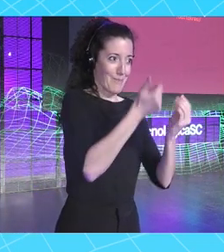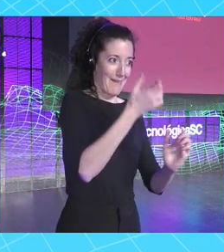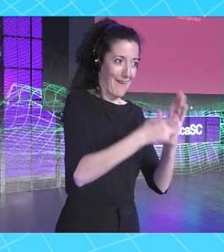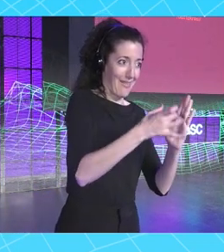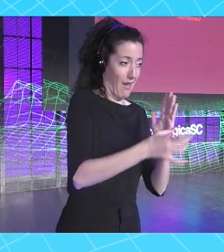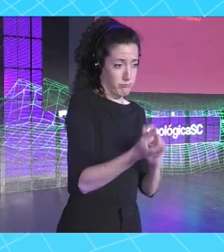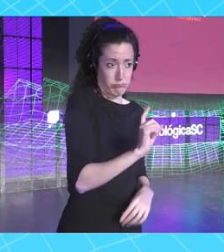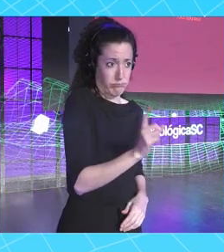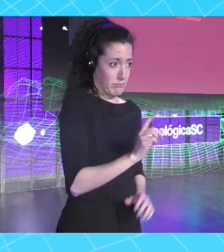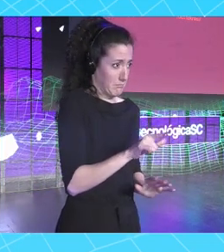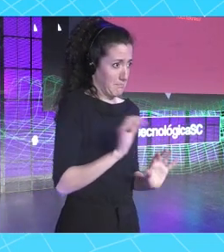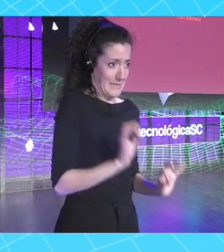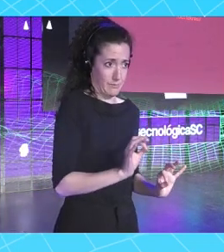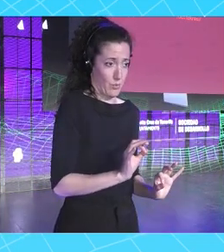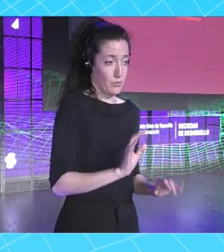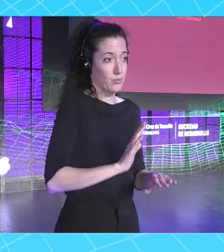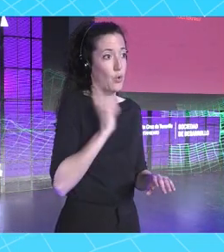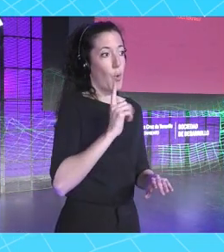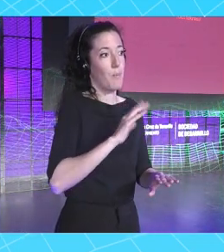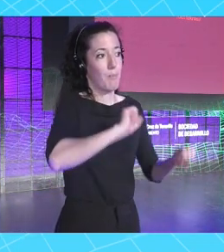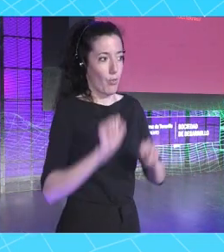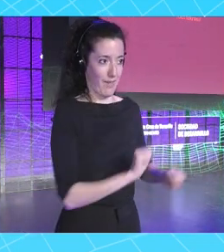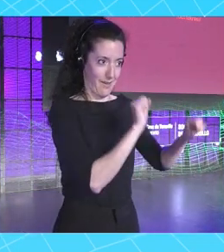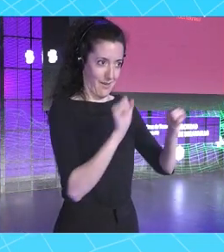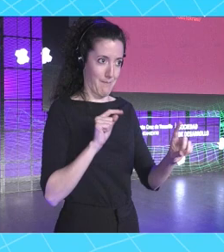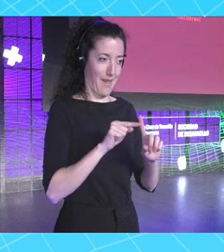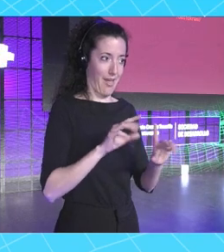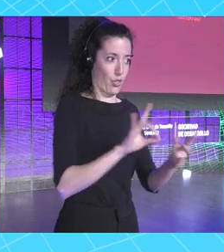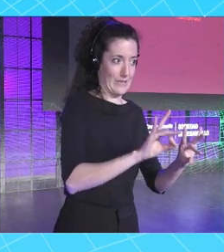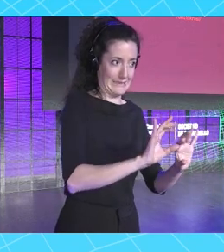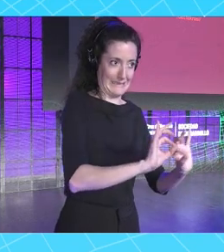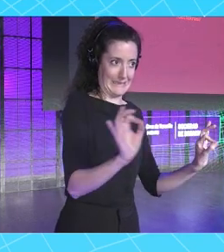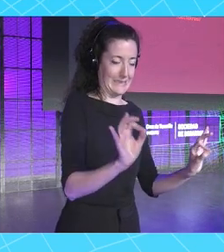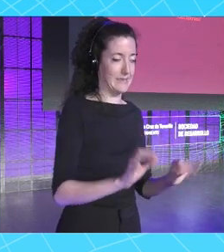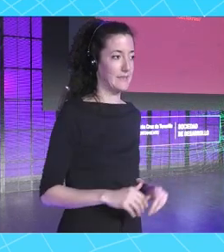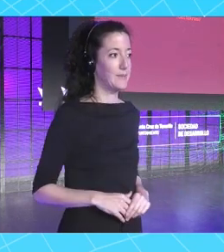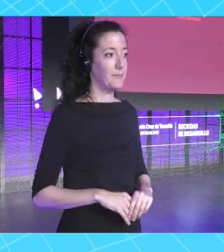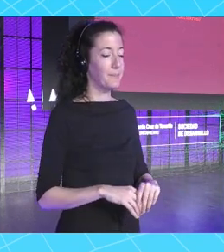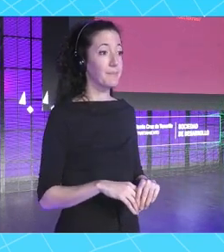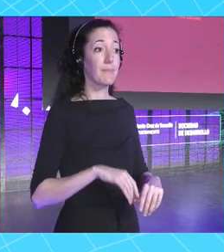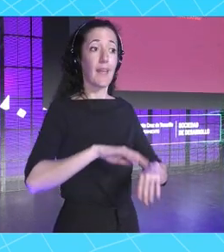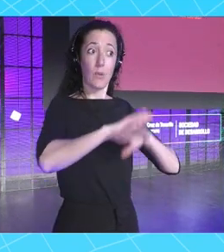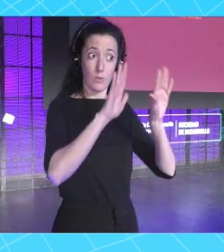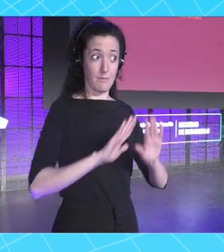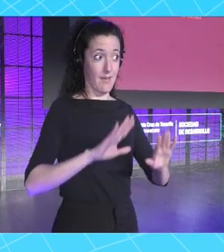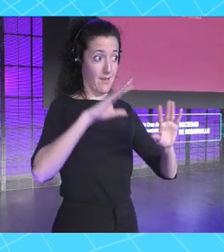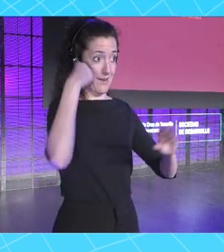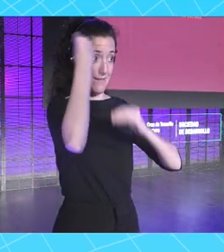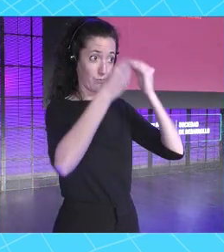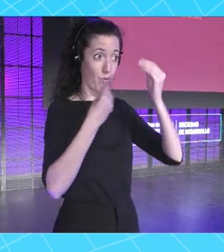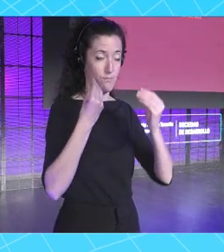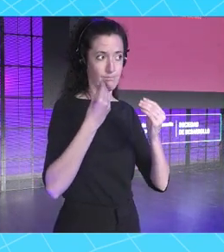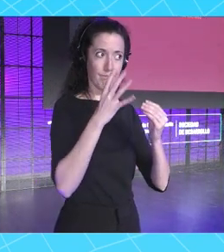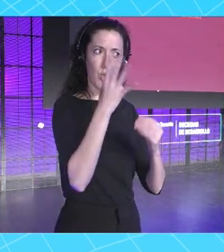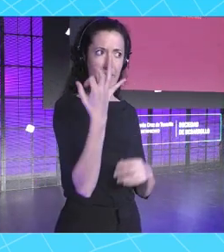hacemos la última reflexión en la que realmente nos tenemos que tomar esto En serio Porque esta palabra que